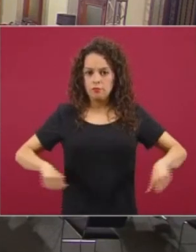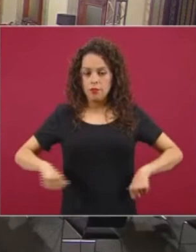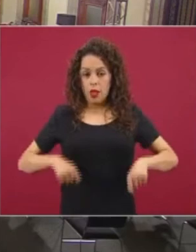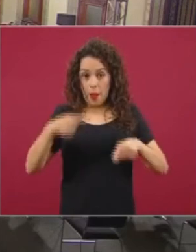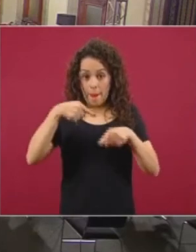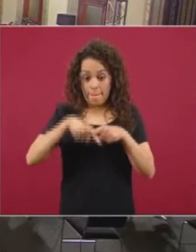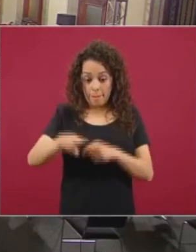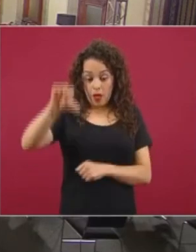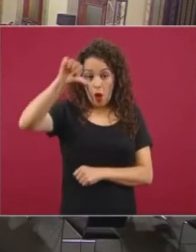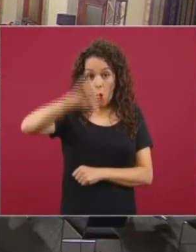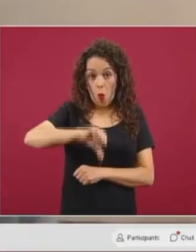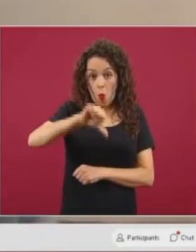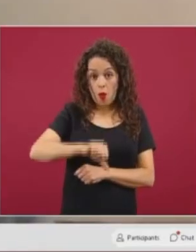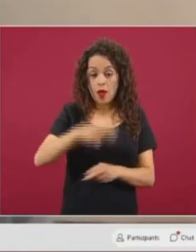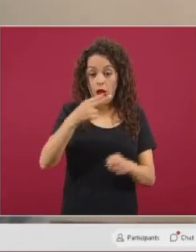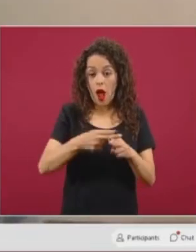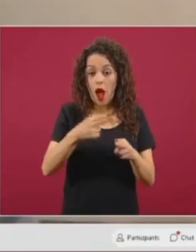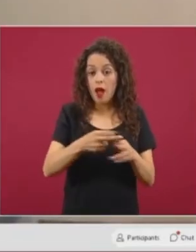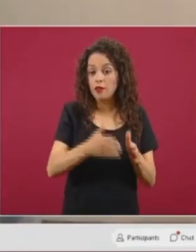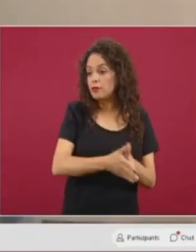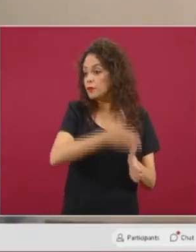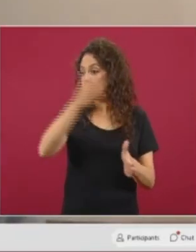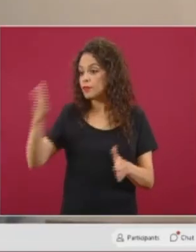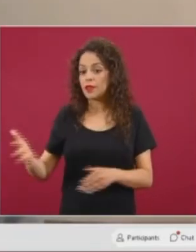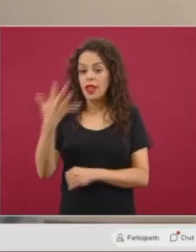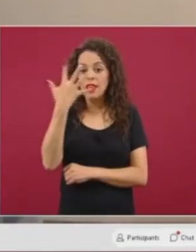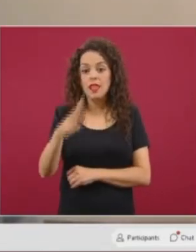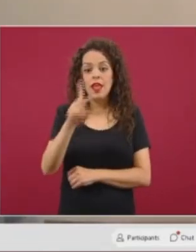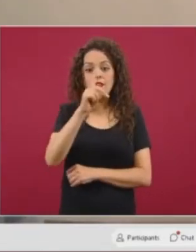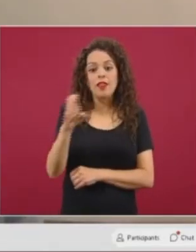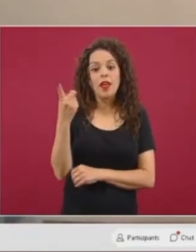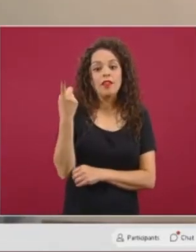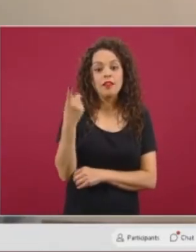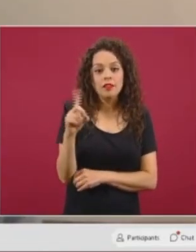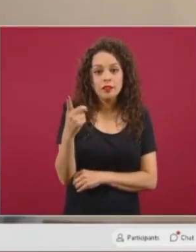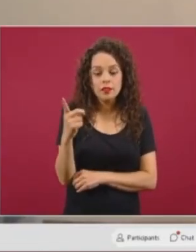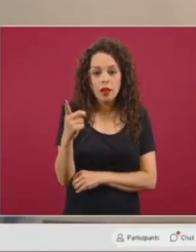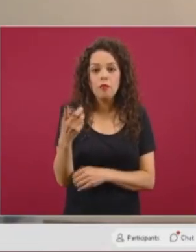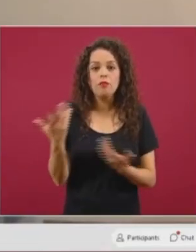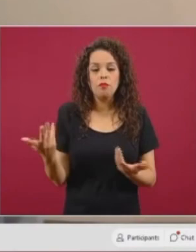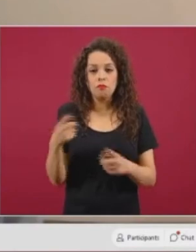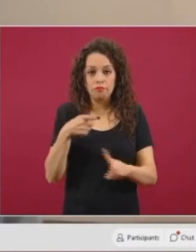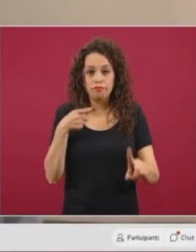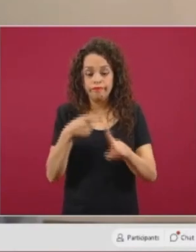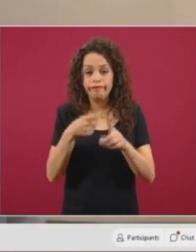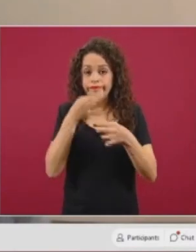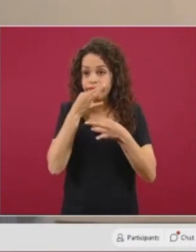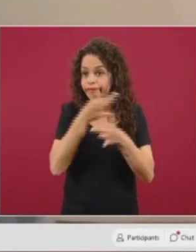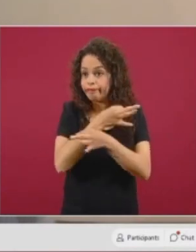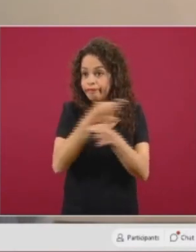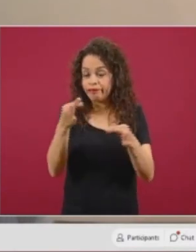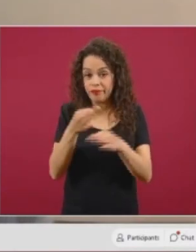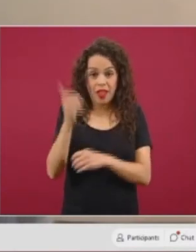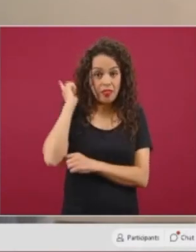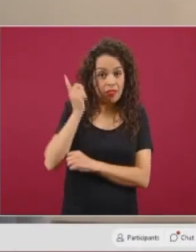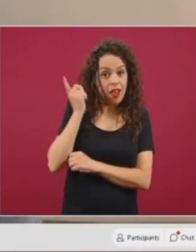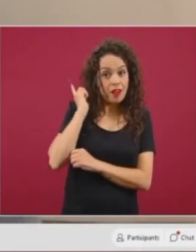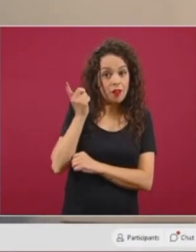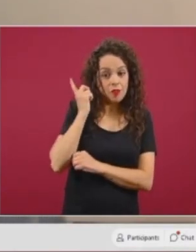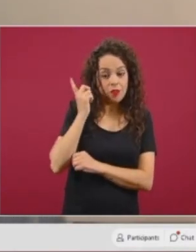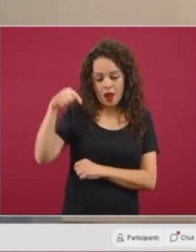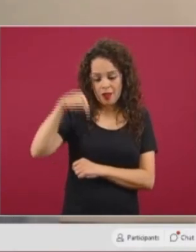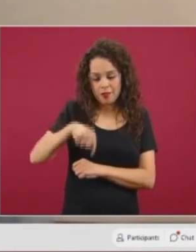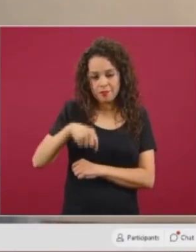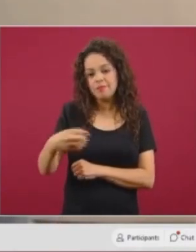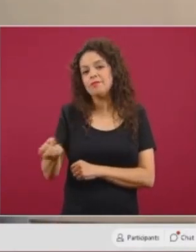noche y que continúan hasta el 10 de diciembre. Estaremos haciendo una mención a estos mensajes diariamente en esta